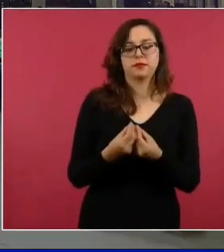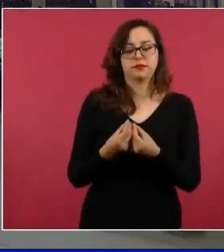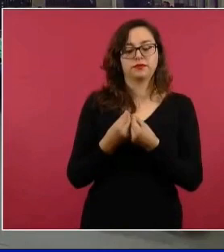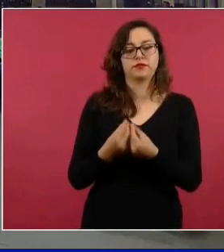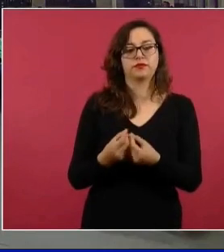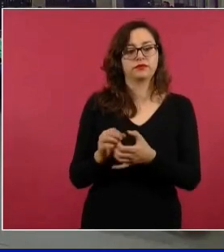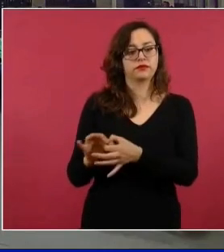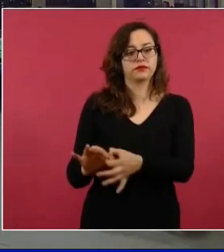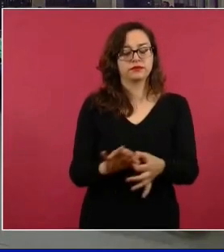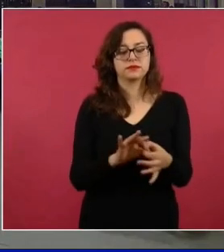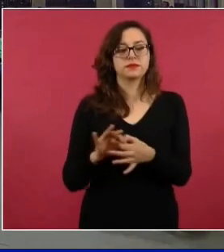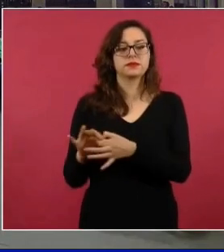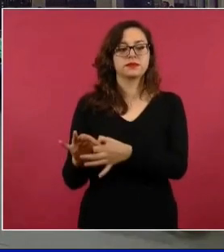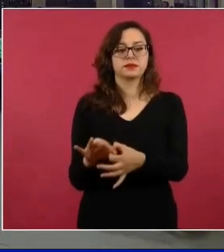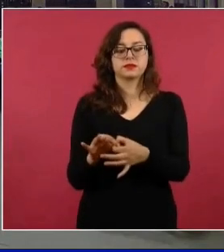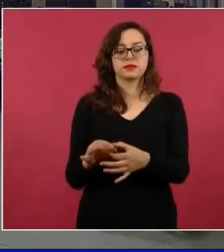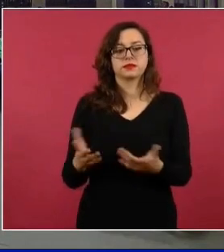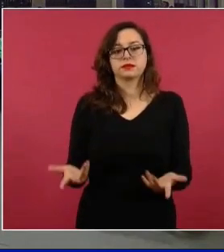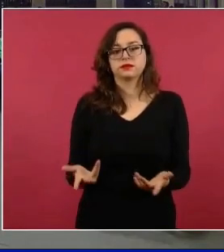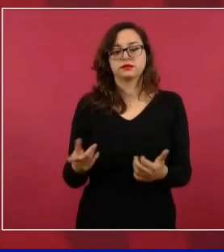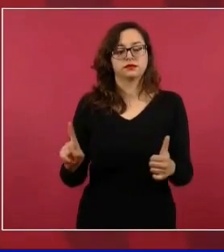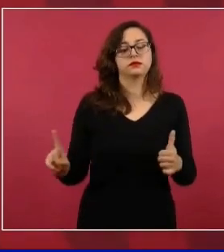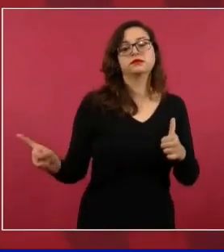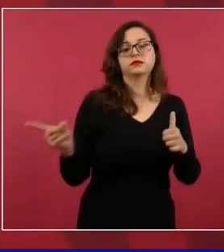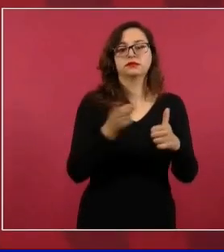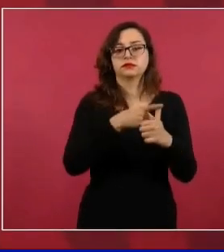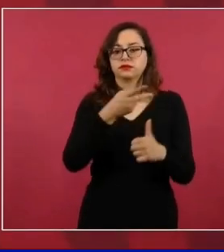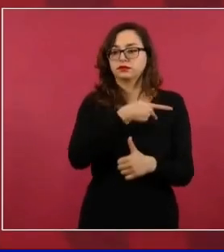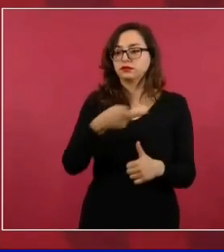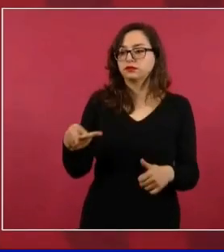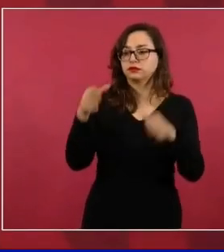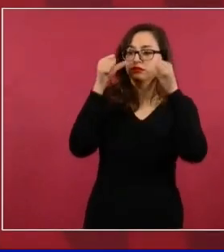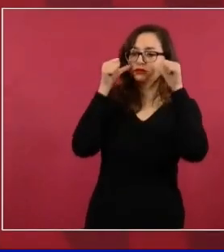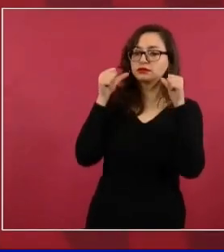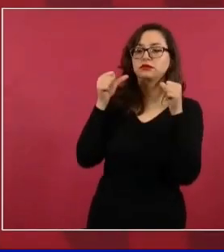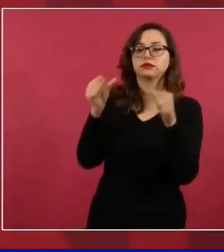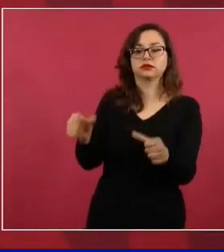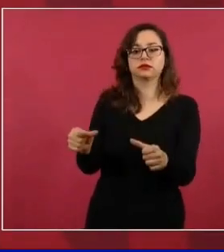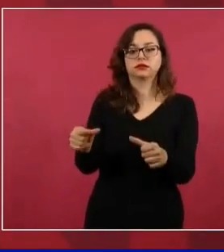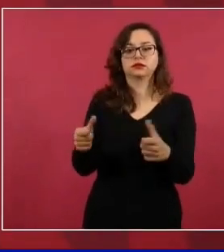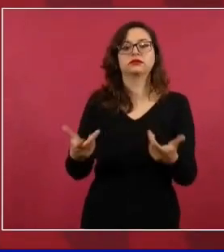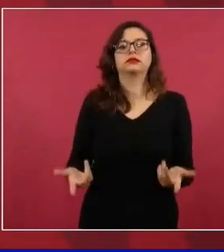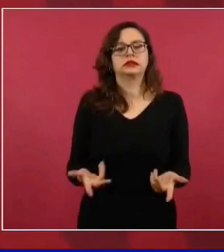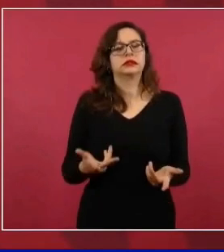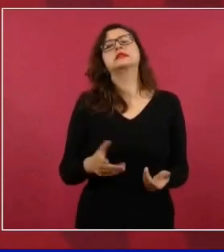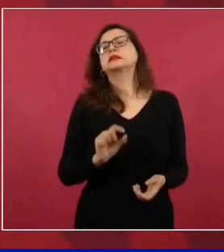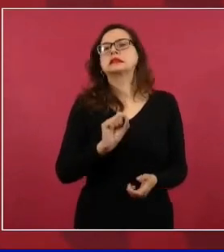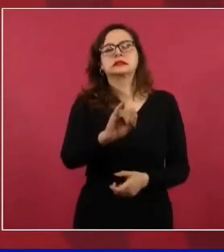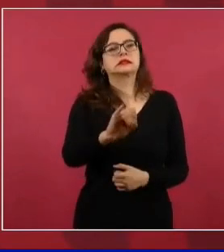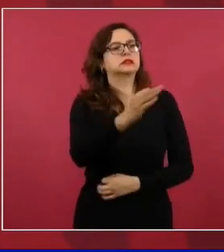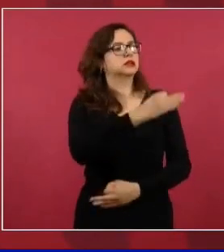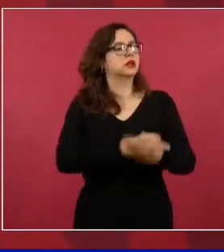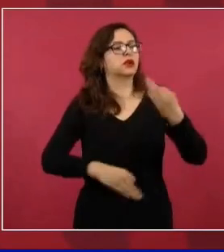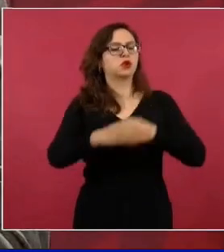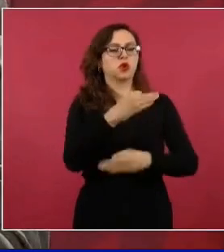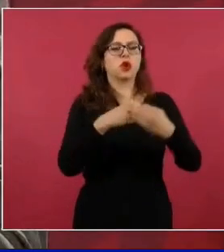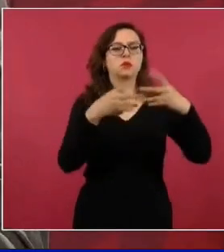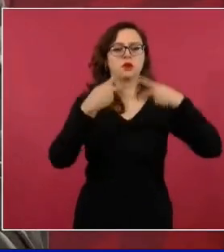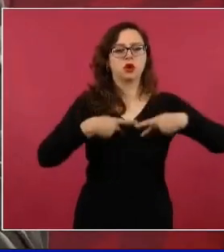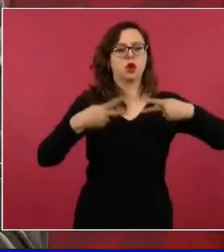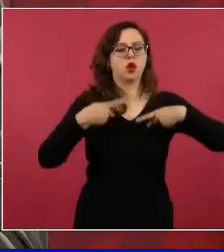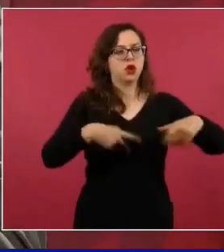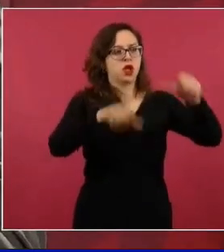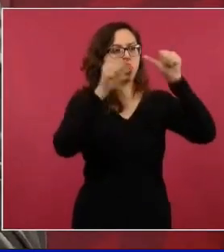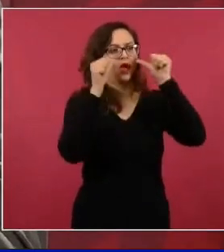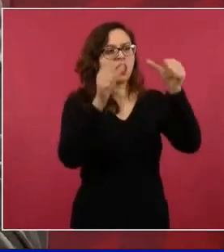y cuya prioridad son los pobres. Se atiende a todos, se escucha a todos, se respeta a todos,